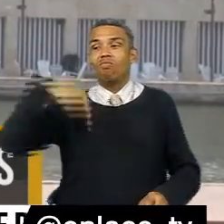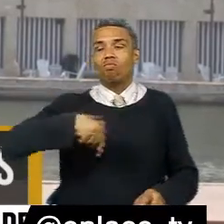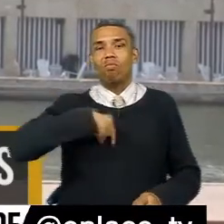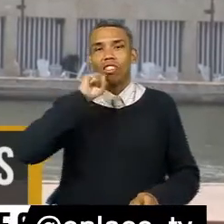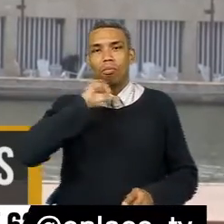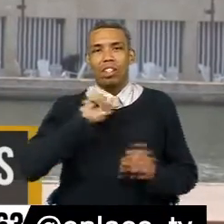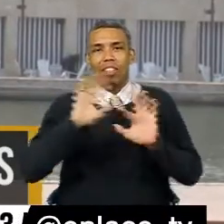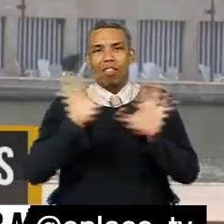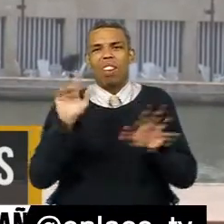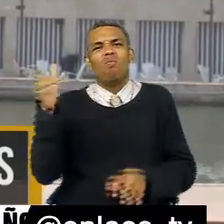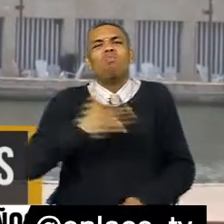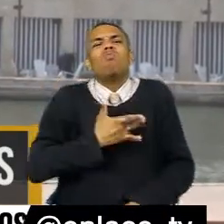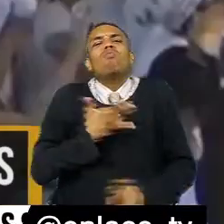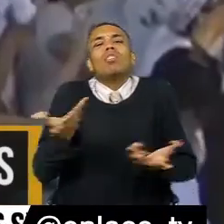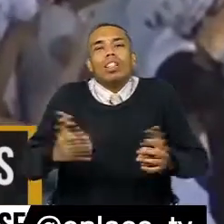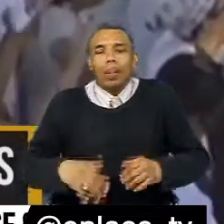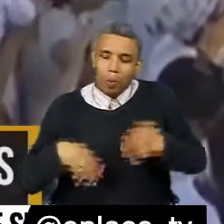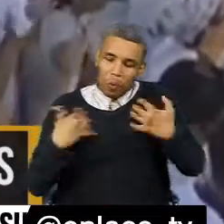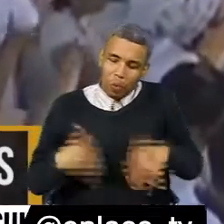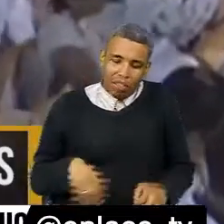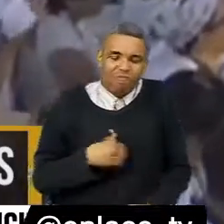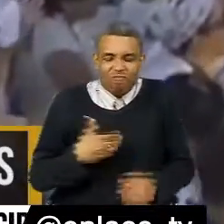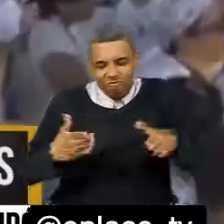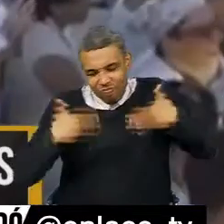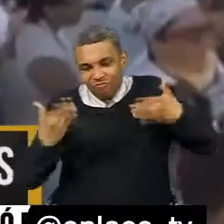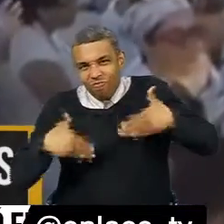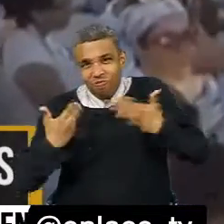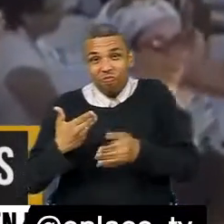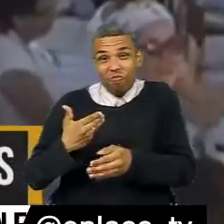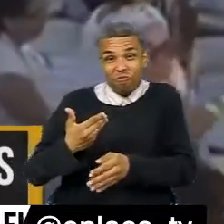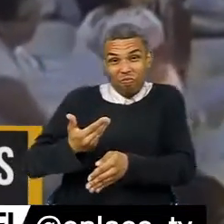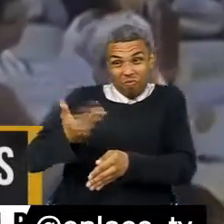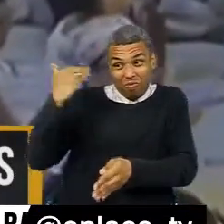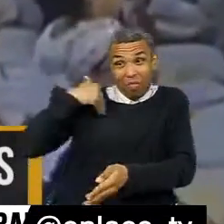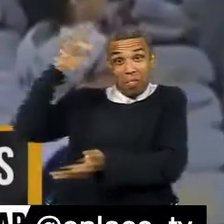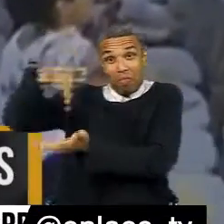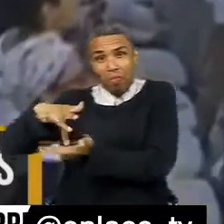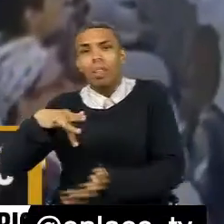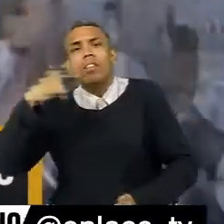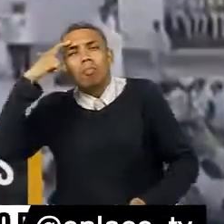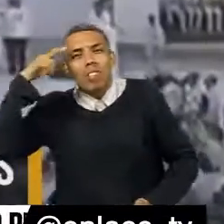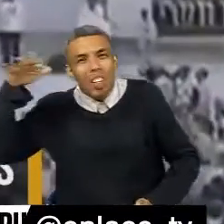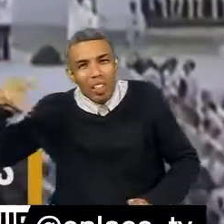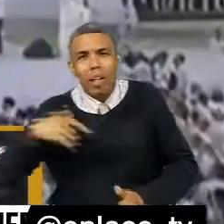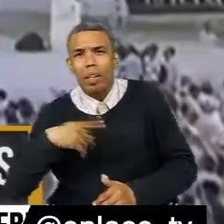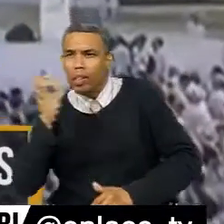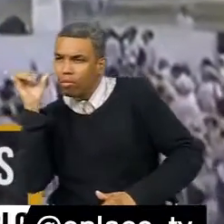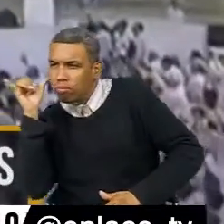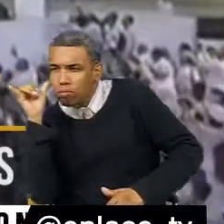la satisfacción del deber cumplido y habernos entregado la información del hecho histórico para Colombia en los últimos 50 años y que se vivió en